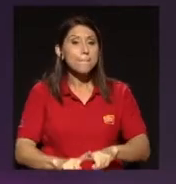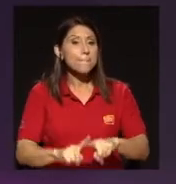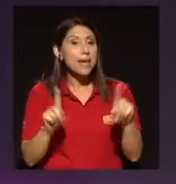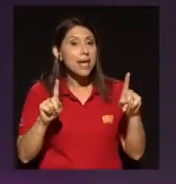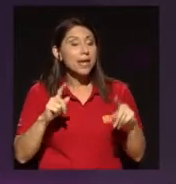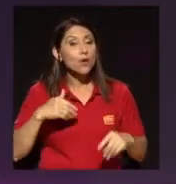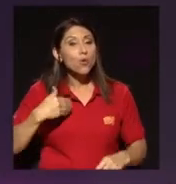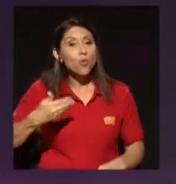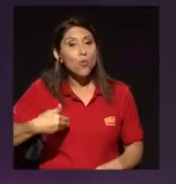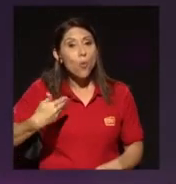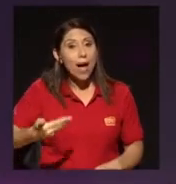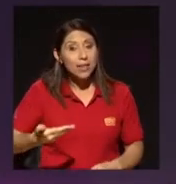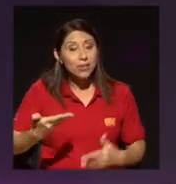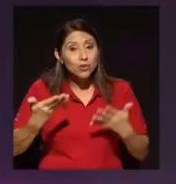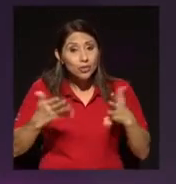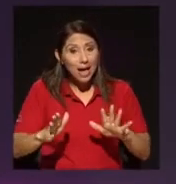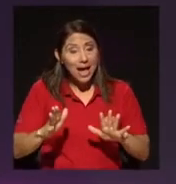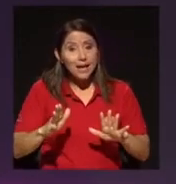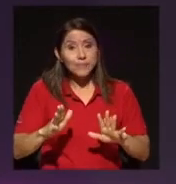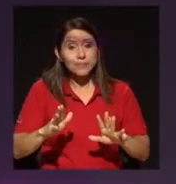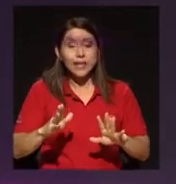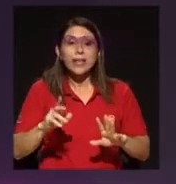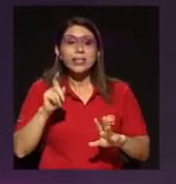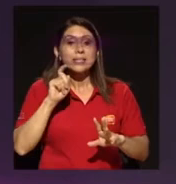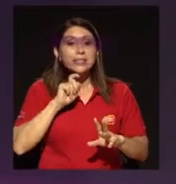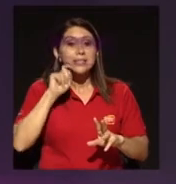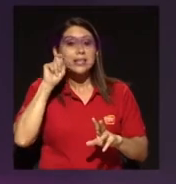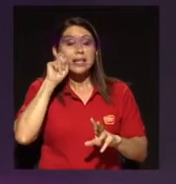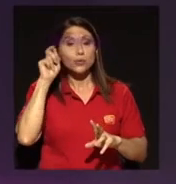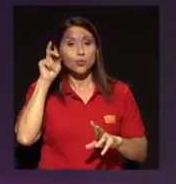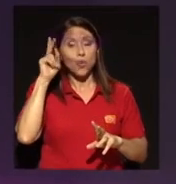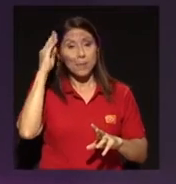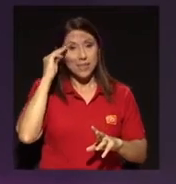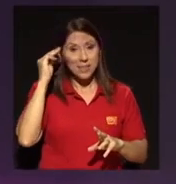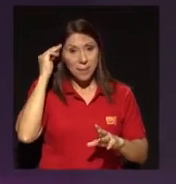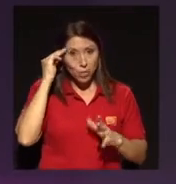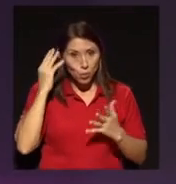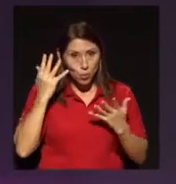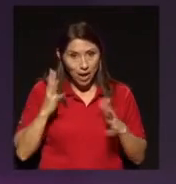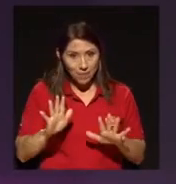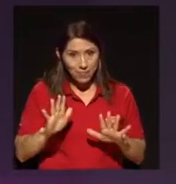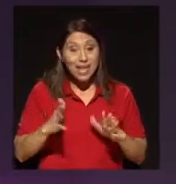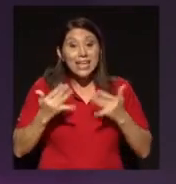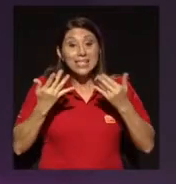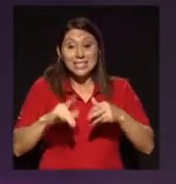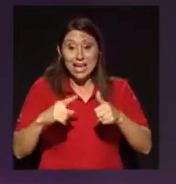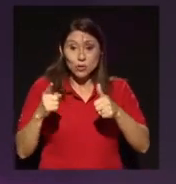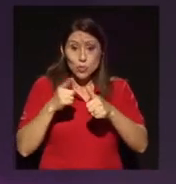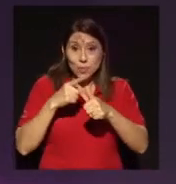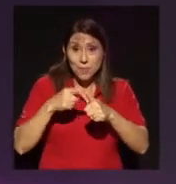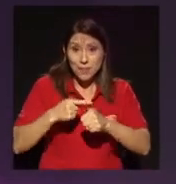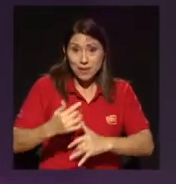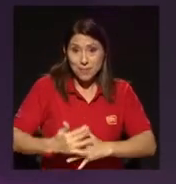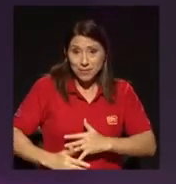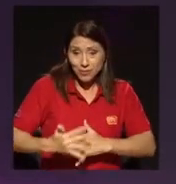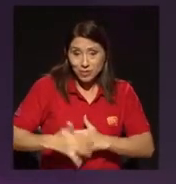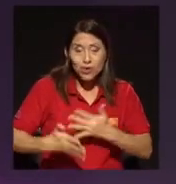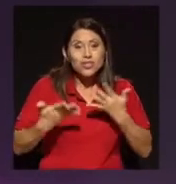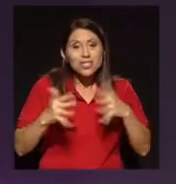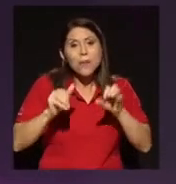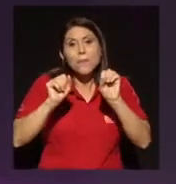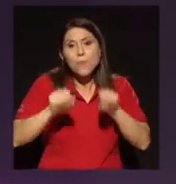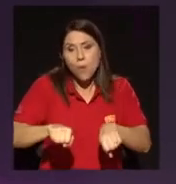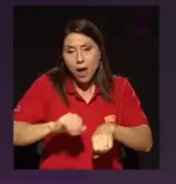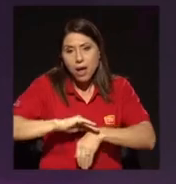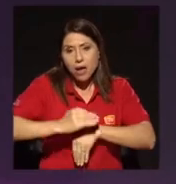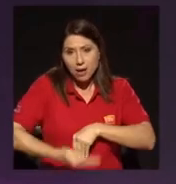cuando madura sexualmente y ya tiene su primera menstruación o la menarquia, entonces está en capacidad de